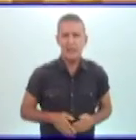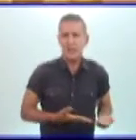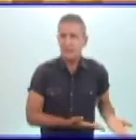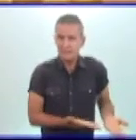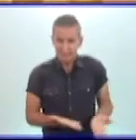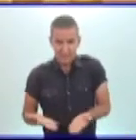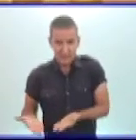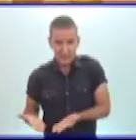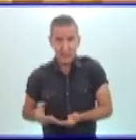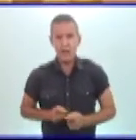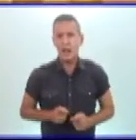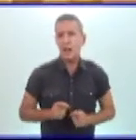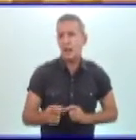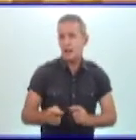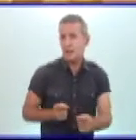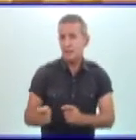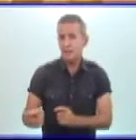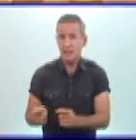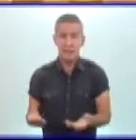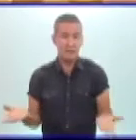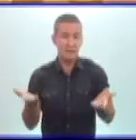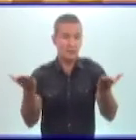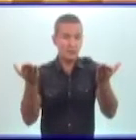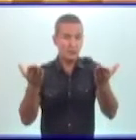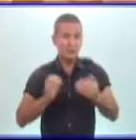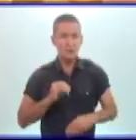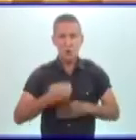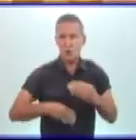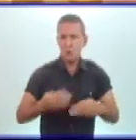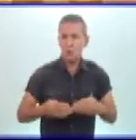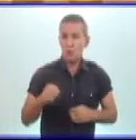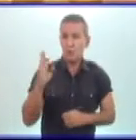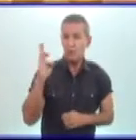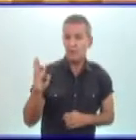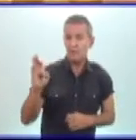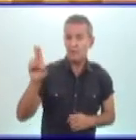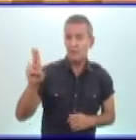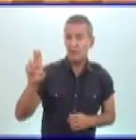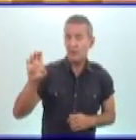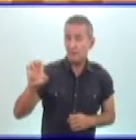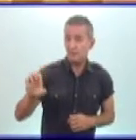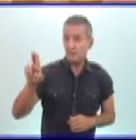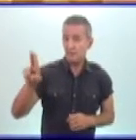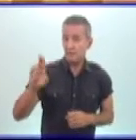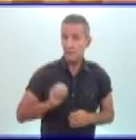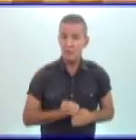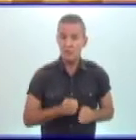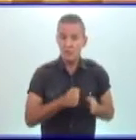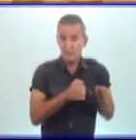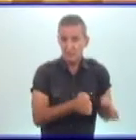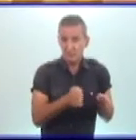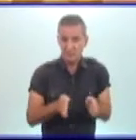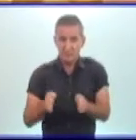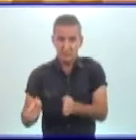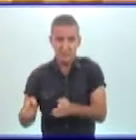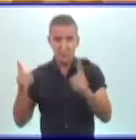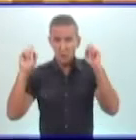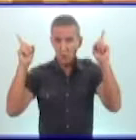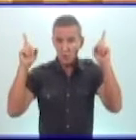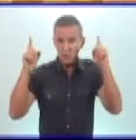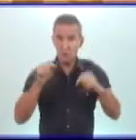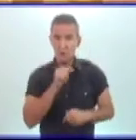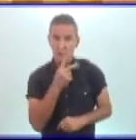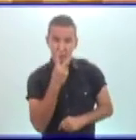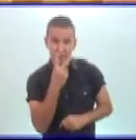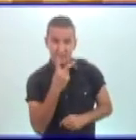estar desarrollando dentro de la crisis del feudalismo, y el fraccionamiento político que había prevalecido en los primeros siglos